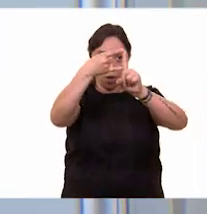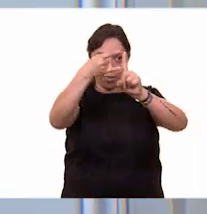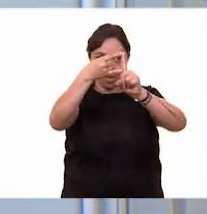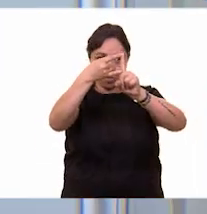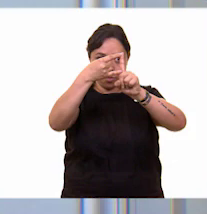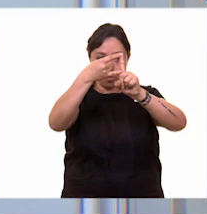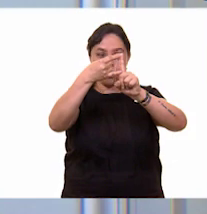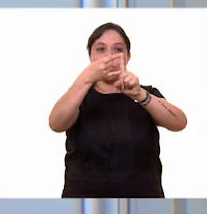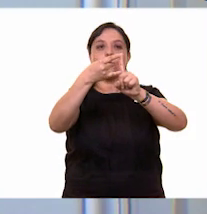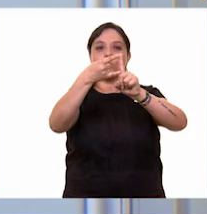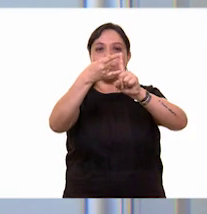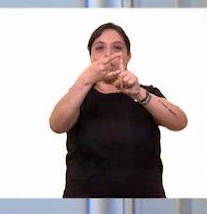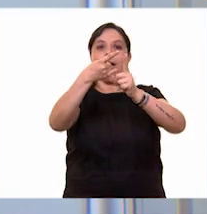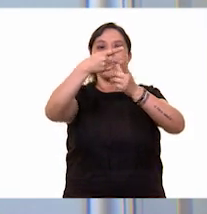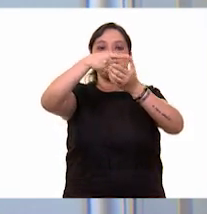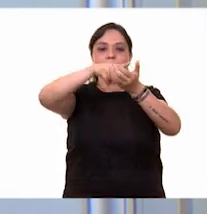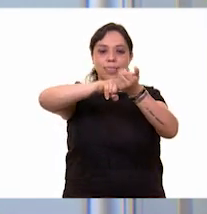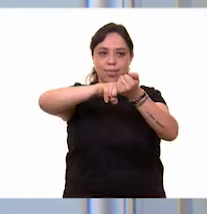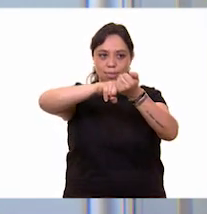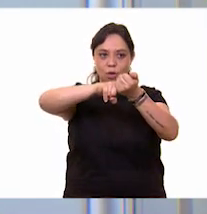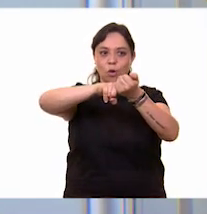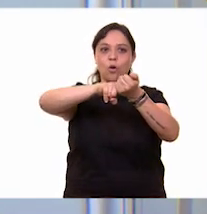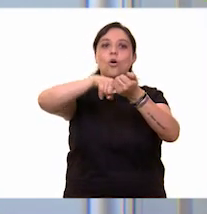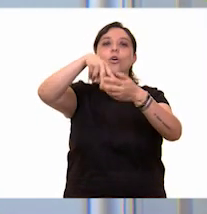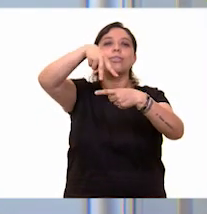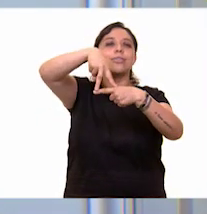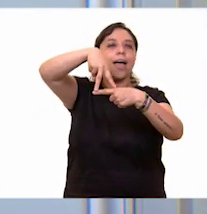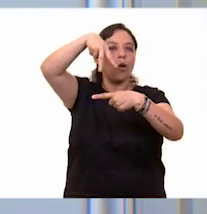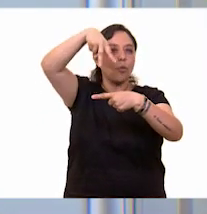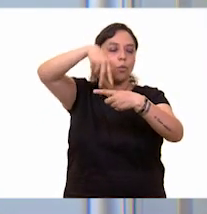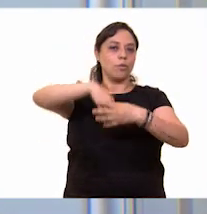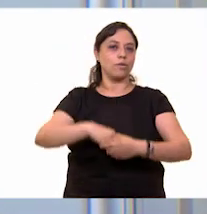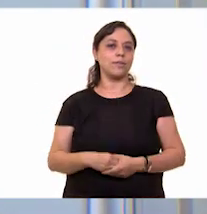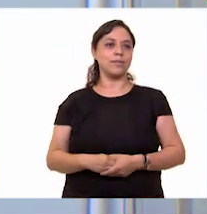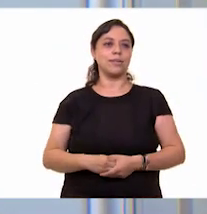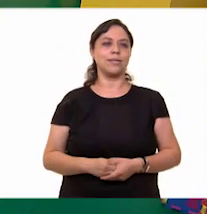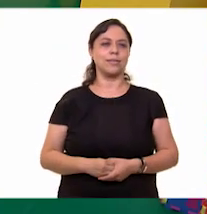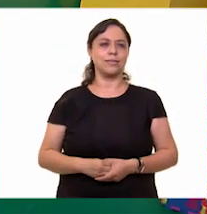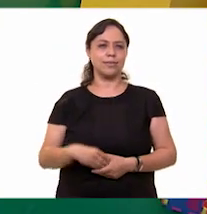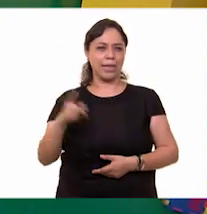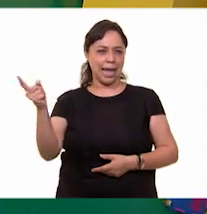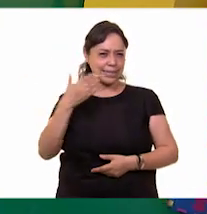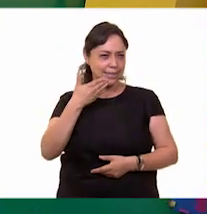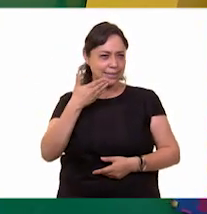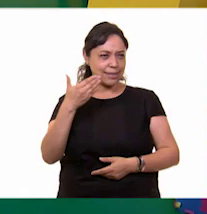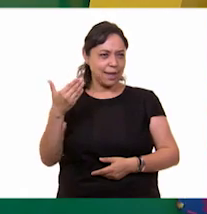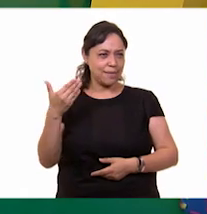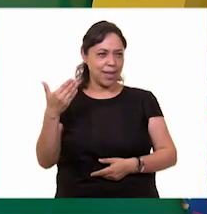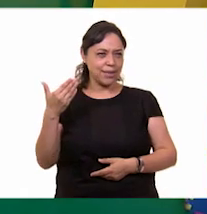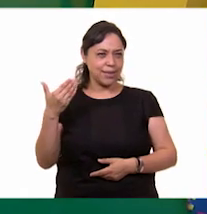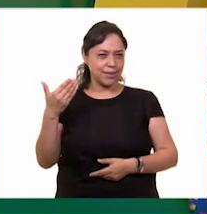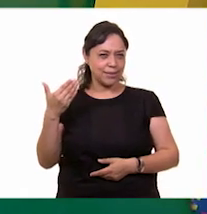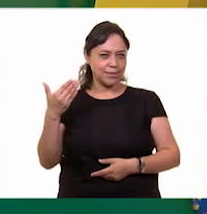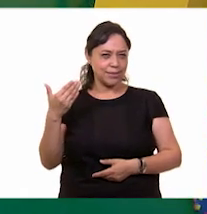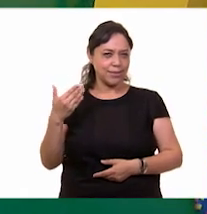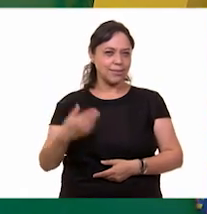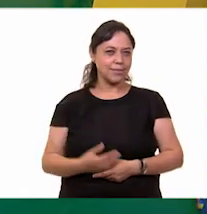y tienes un triángulo. Sí. La pregunta es... ¿Está correcto como lo hiciste?